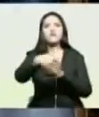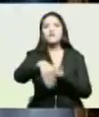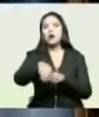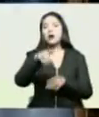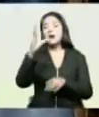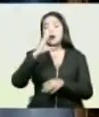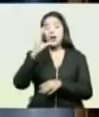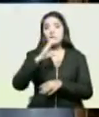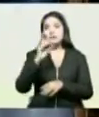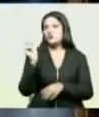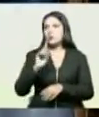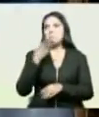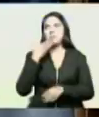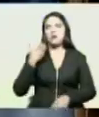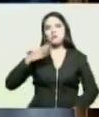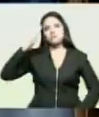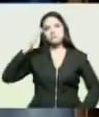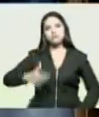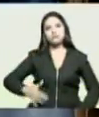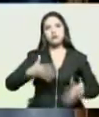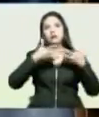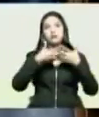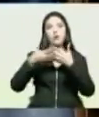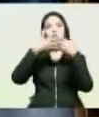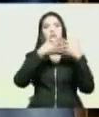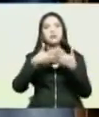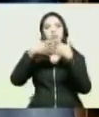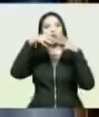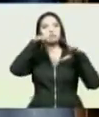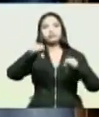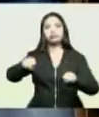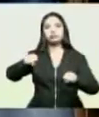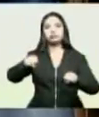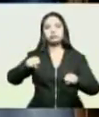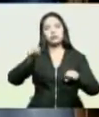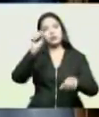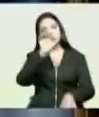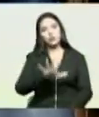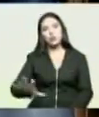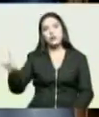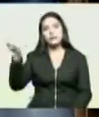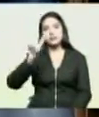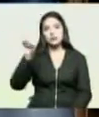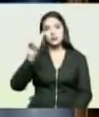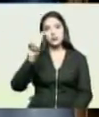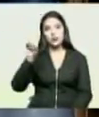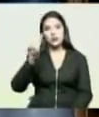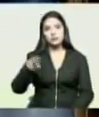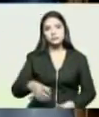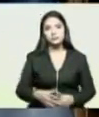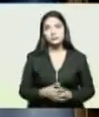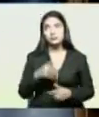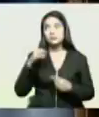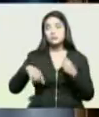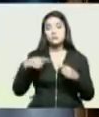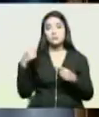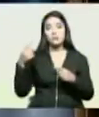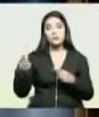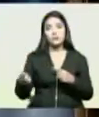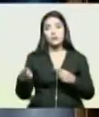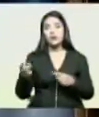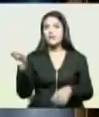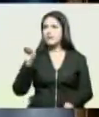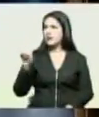sean marines estadounidenses los que ocupen territorio en este país, luego de haber sido